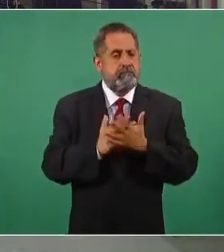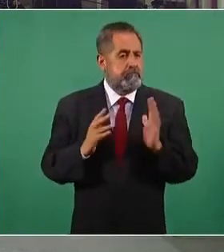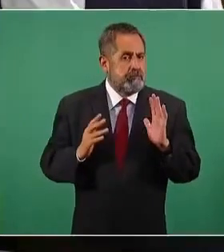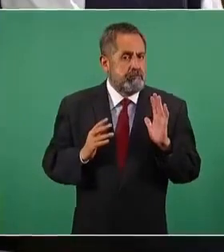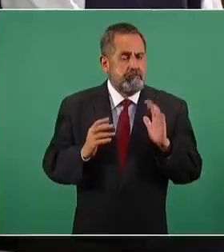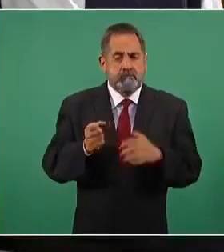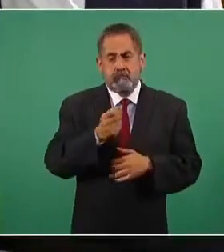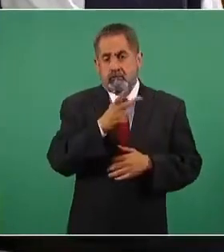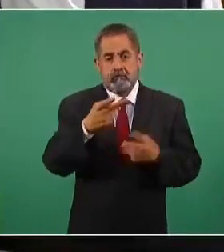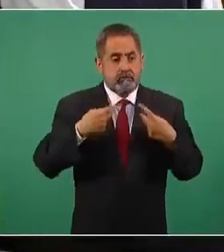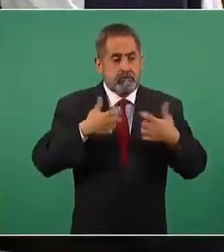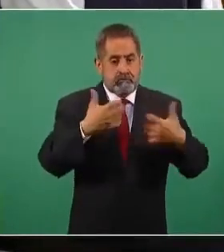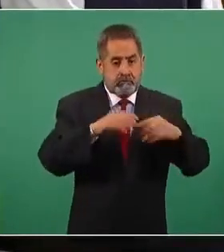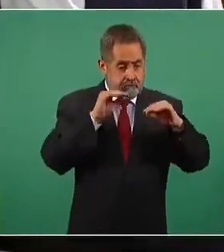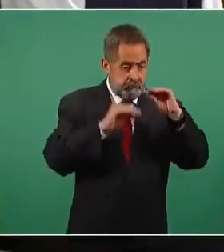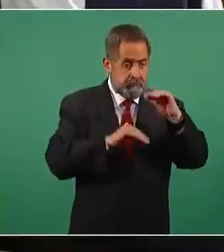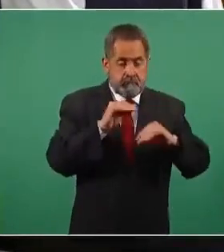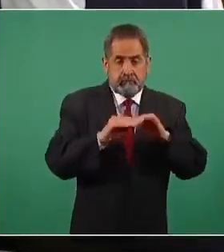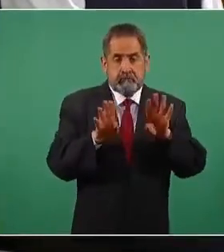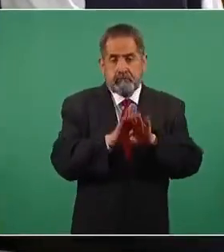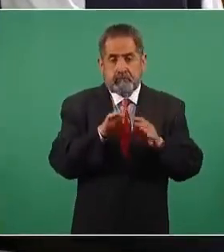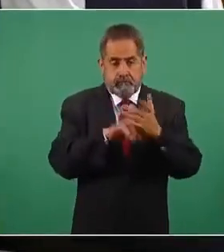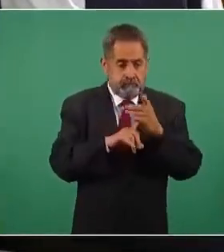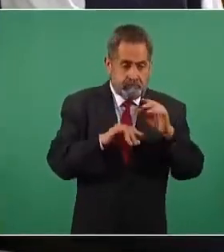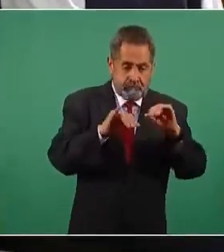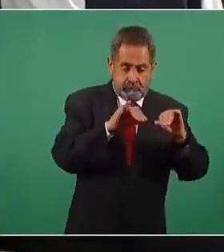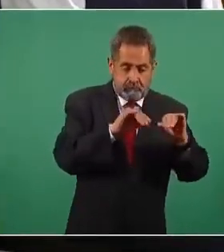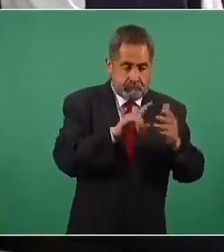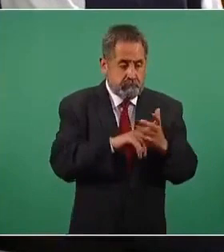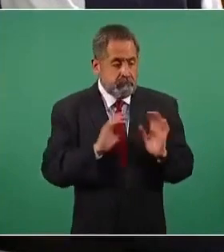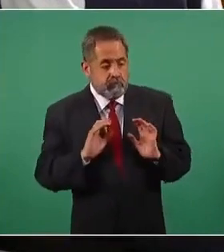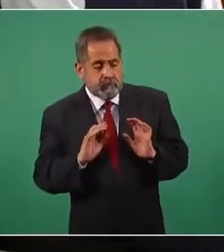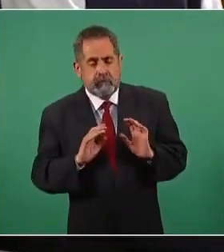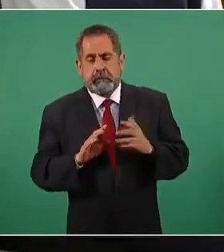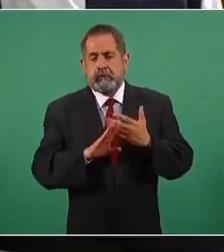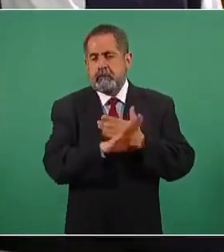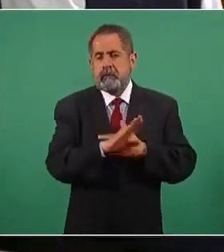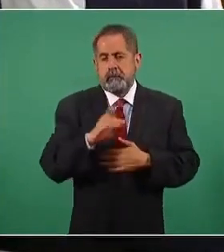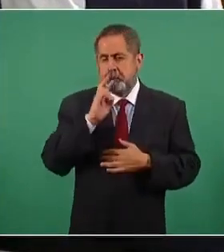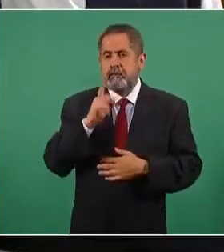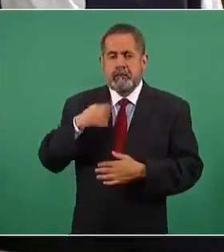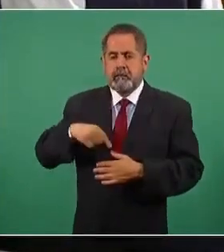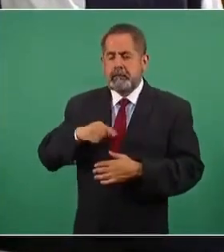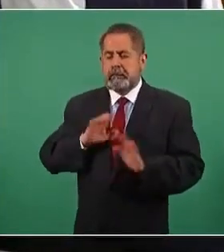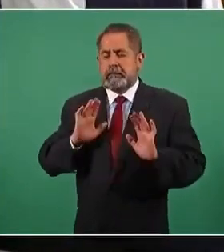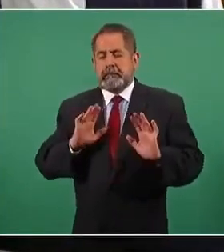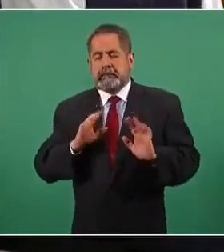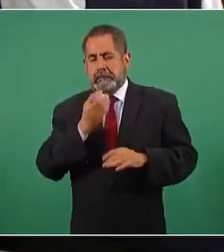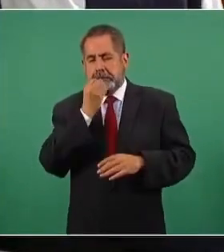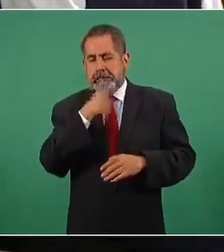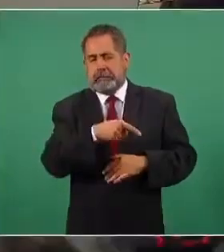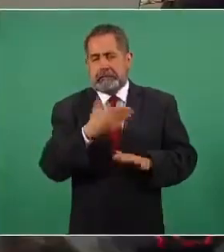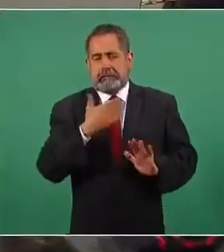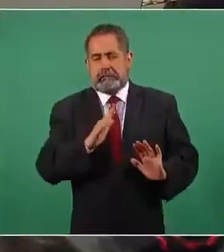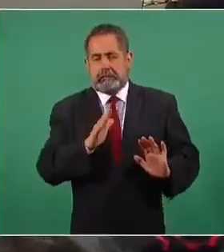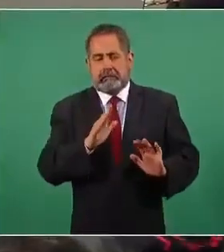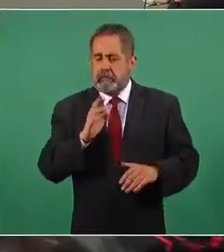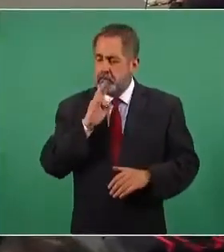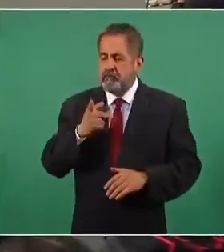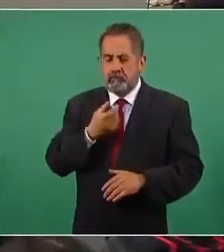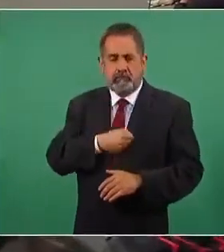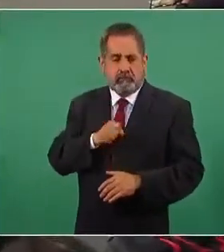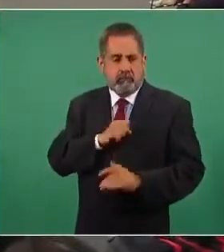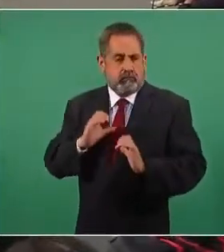cambiado su etiqueta o su composición y ya han mejorado para contribuir a la salud de los